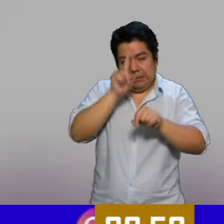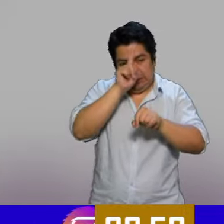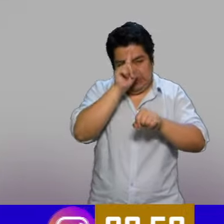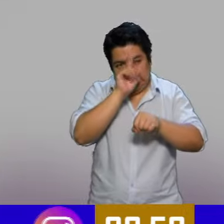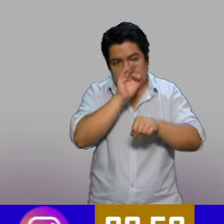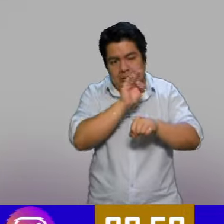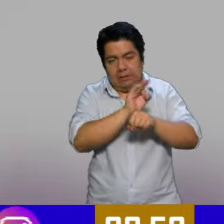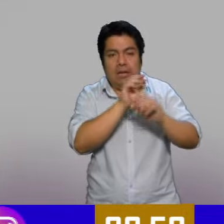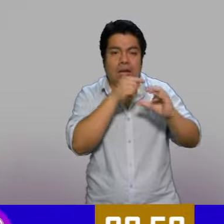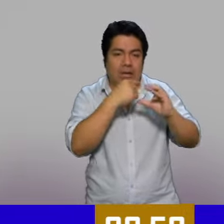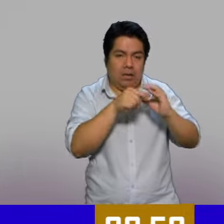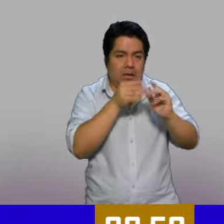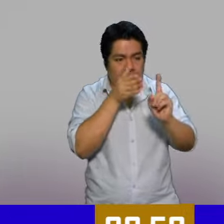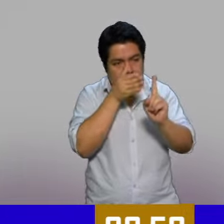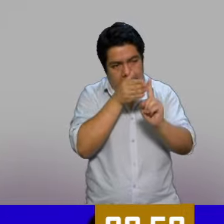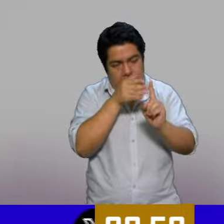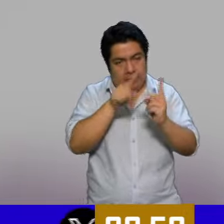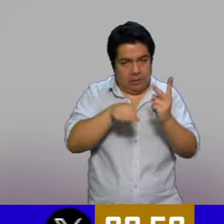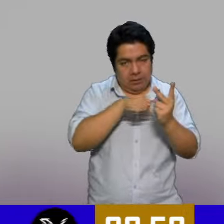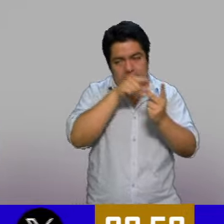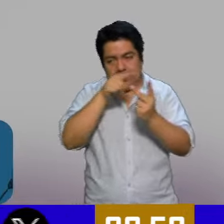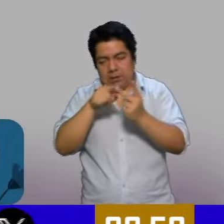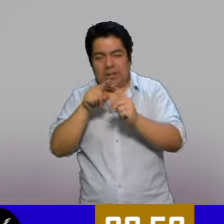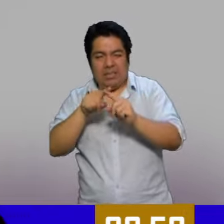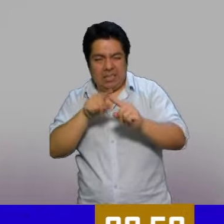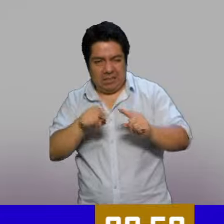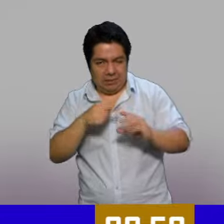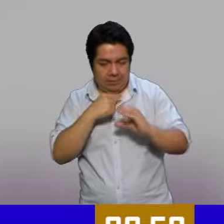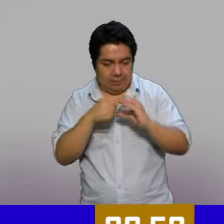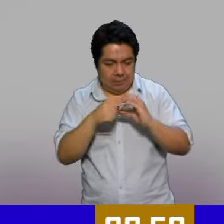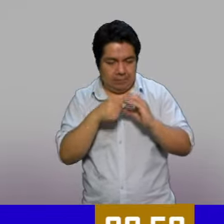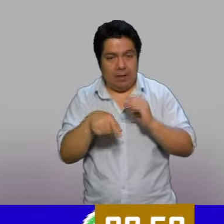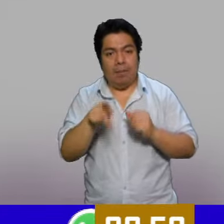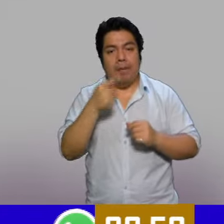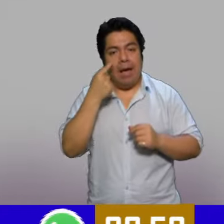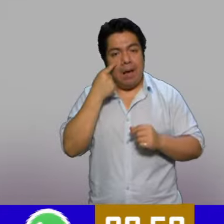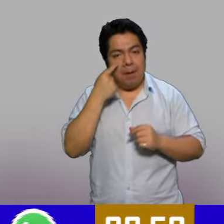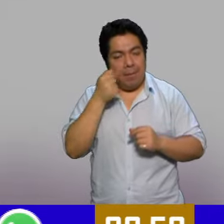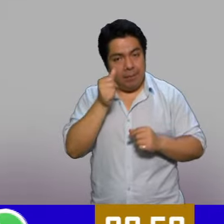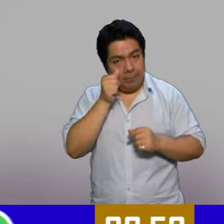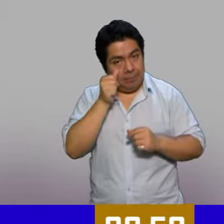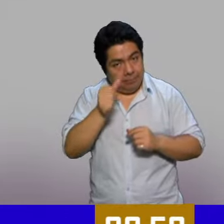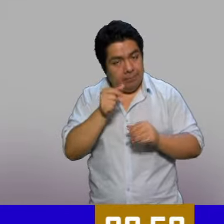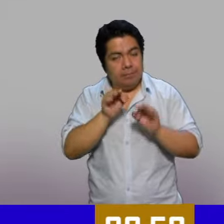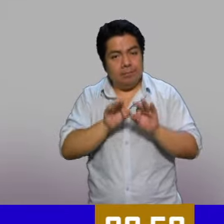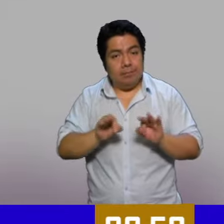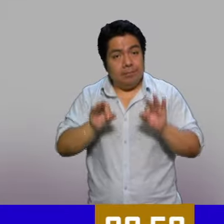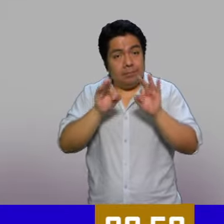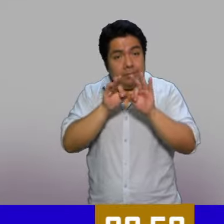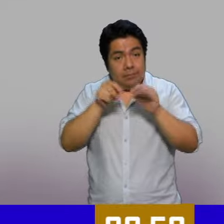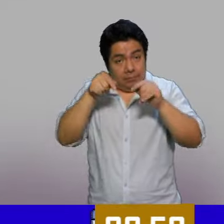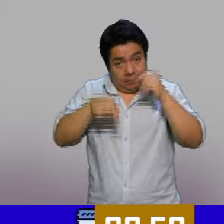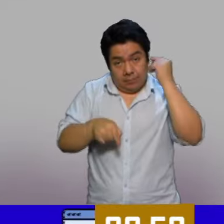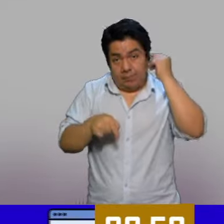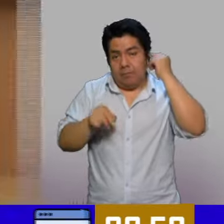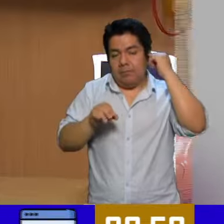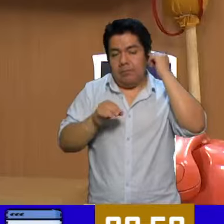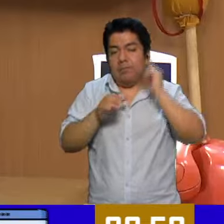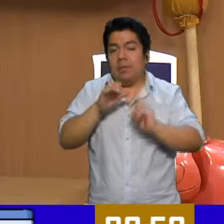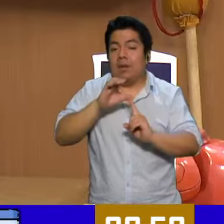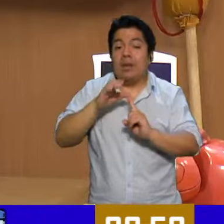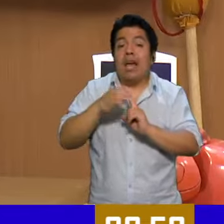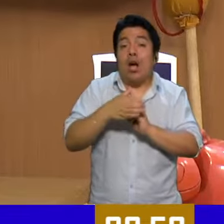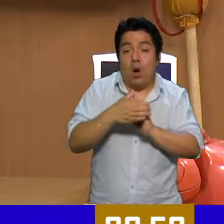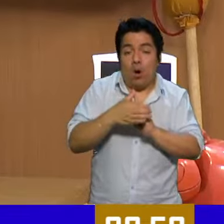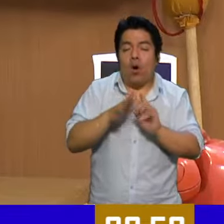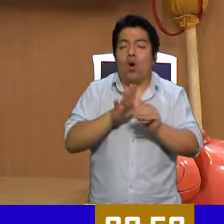un correo electrónico específico. Pero también es importante decirlo, y aprovecho los micrófonos, que somos una comisión de derechos